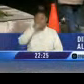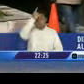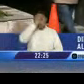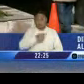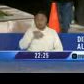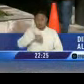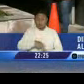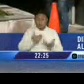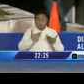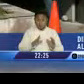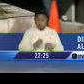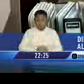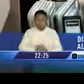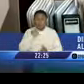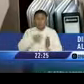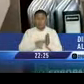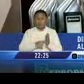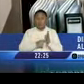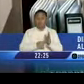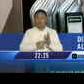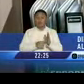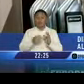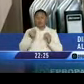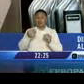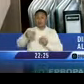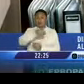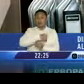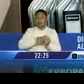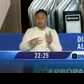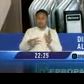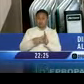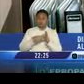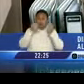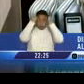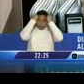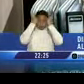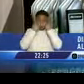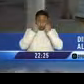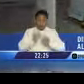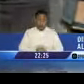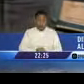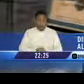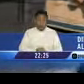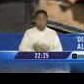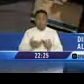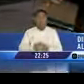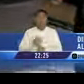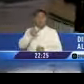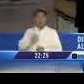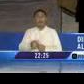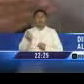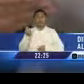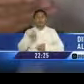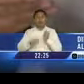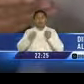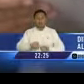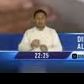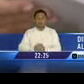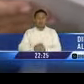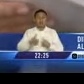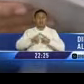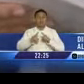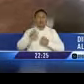sentencia condenatoria en caso de infracciones de lavado de activos, terrorismo y su financiación, trata de personas, tráfico de migrantes y